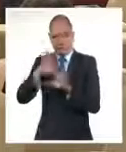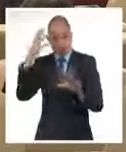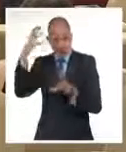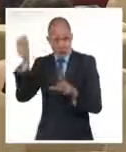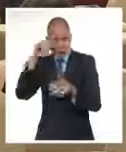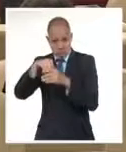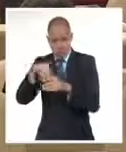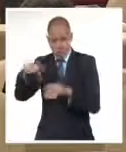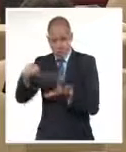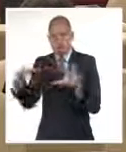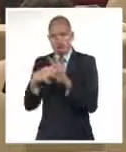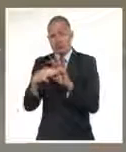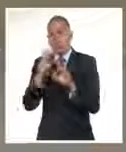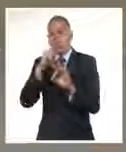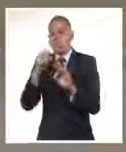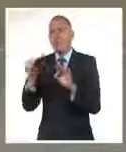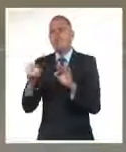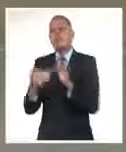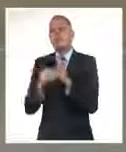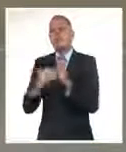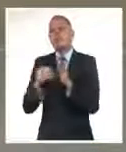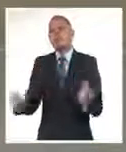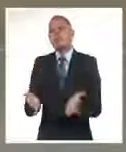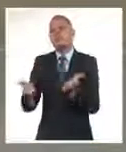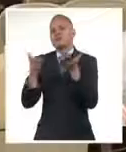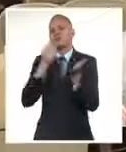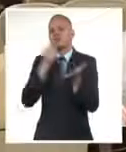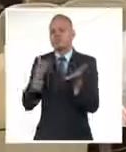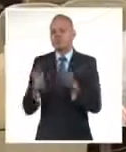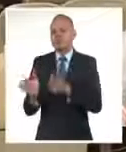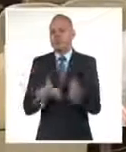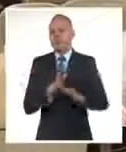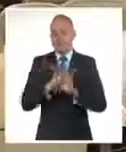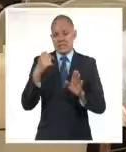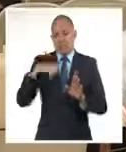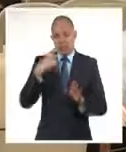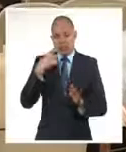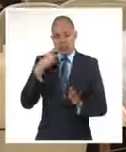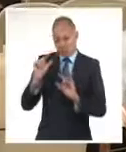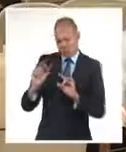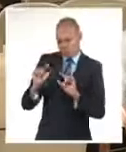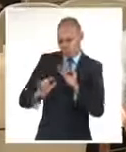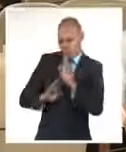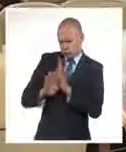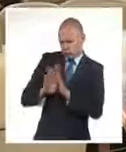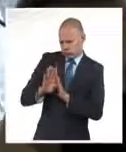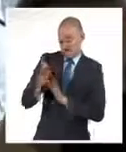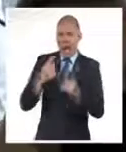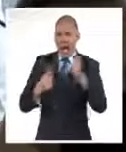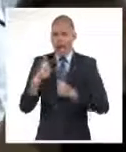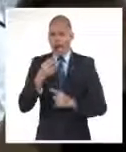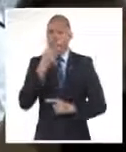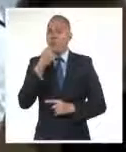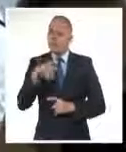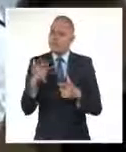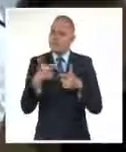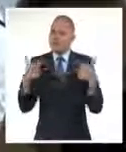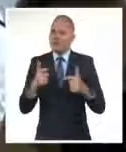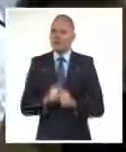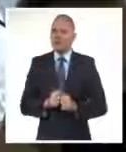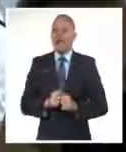principales proyectos de desarrollo del territorio yumurino. Aunque se aprecian avances, comentaron los expertos, aún el sector empresarial